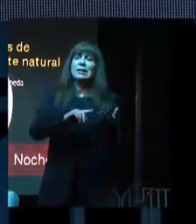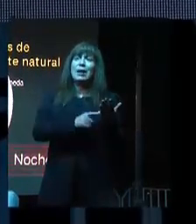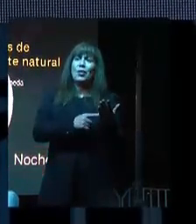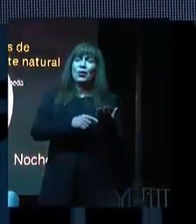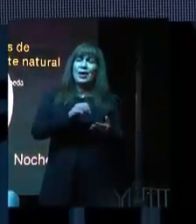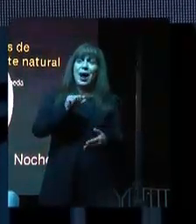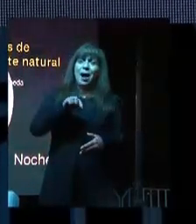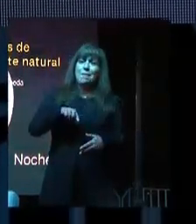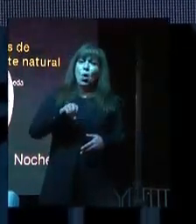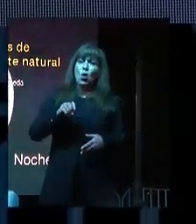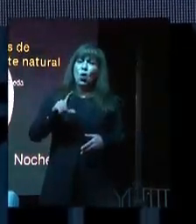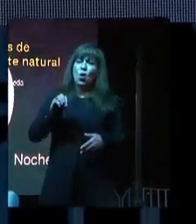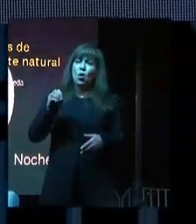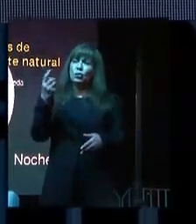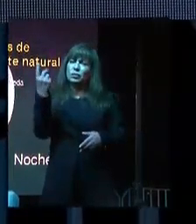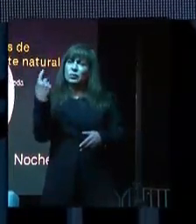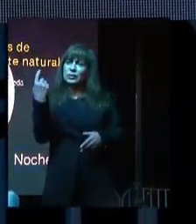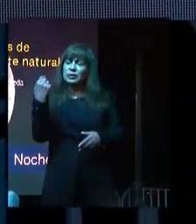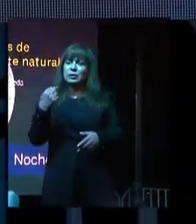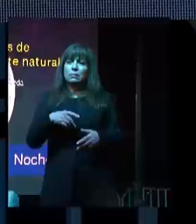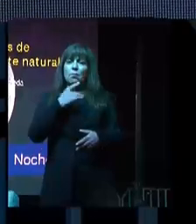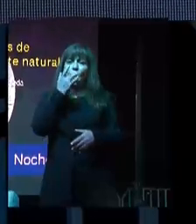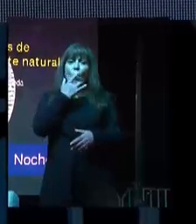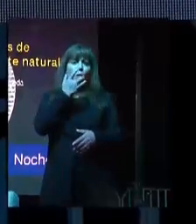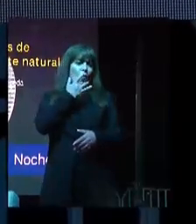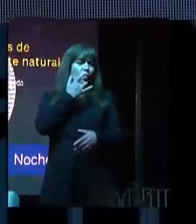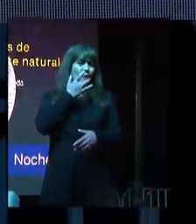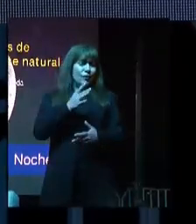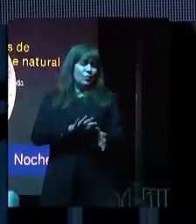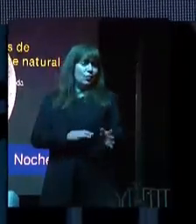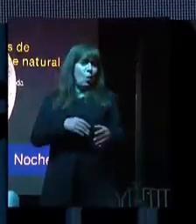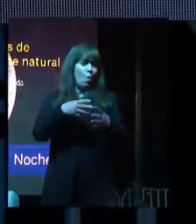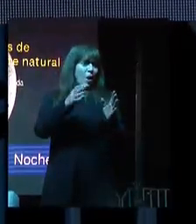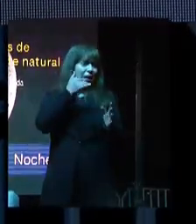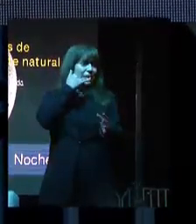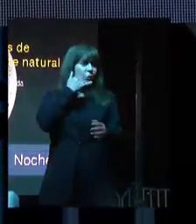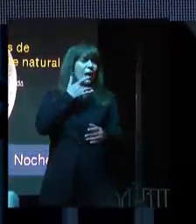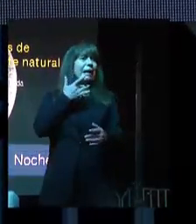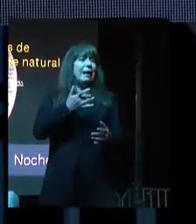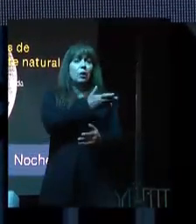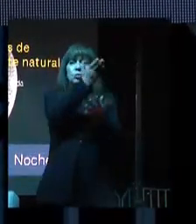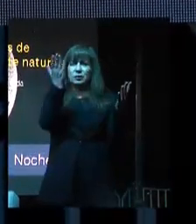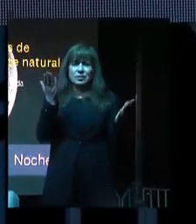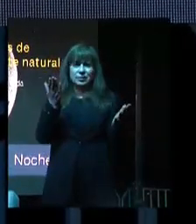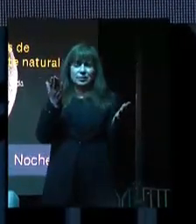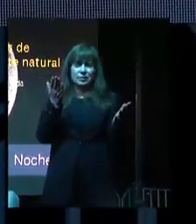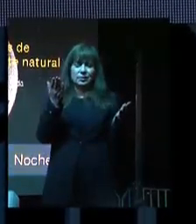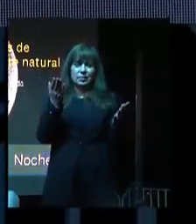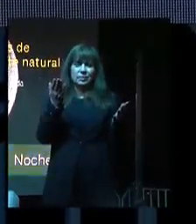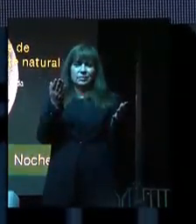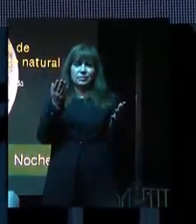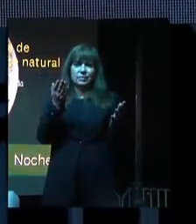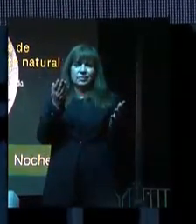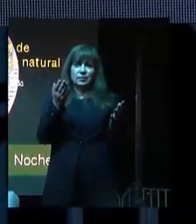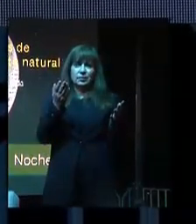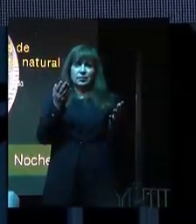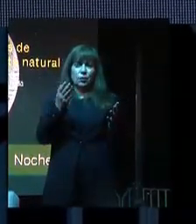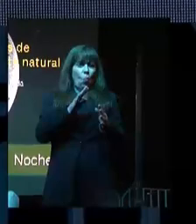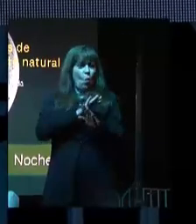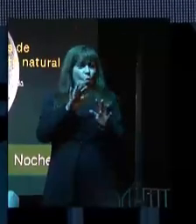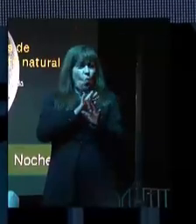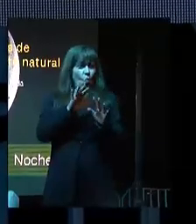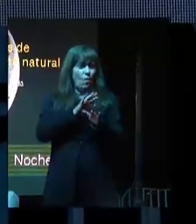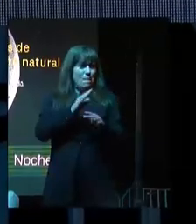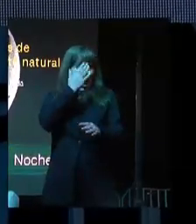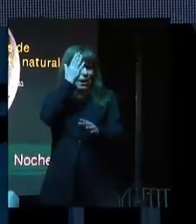eran mucho más elementales que cualquier celular que tiene uno en el bolsillo. Eran computadores realmente